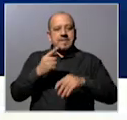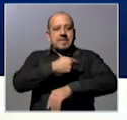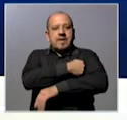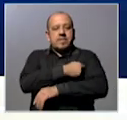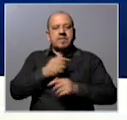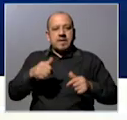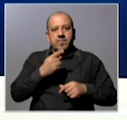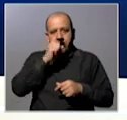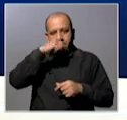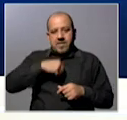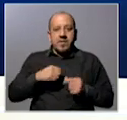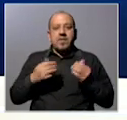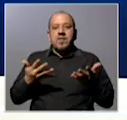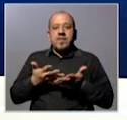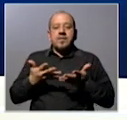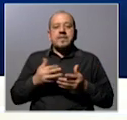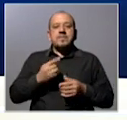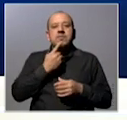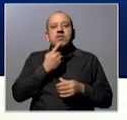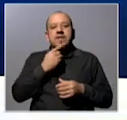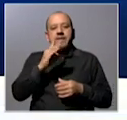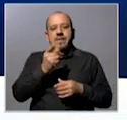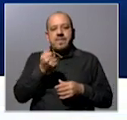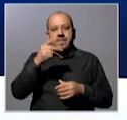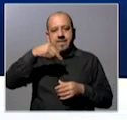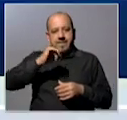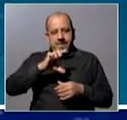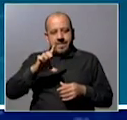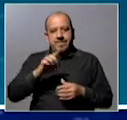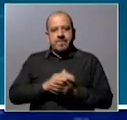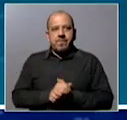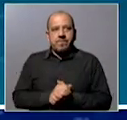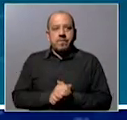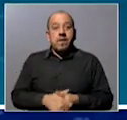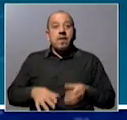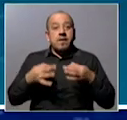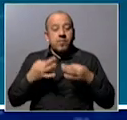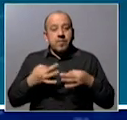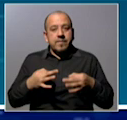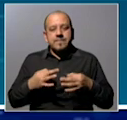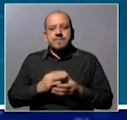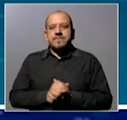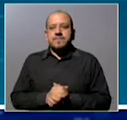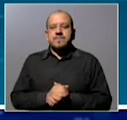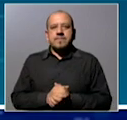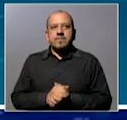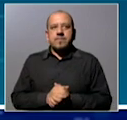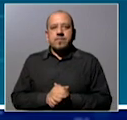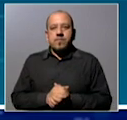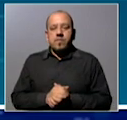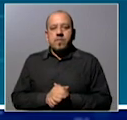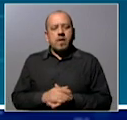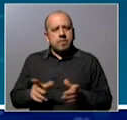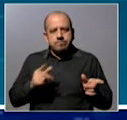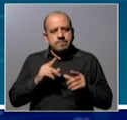Momento de recibir al politólogo Daniel Jasquete. Daniel, bienvenido. ¿Cómo estás? Muy bien, muy bien. Me alegro. Bueno, vamos a hablar. ¿Escuchas? Sí, te